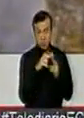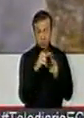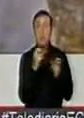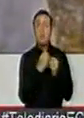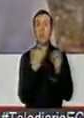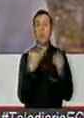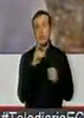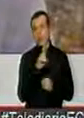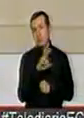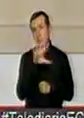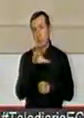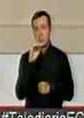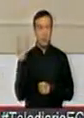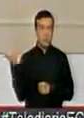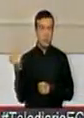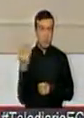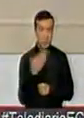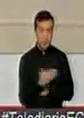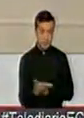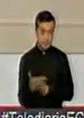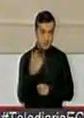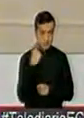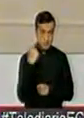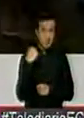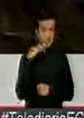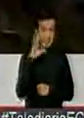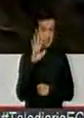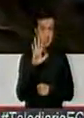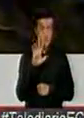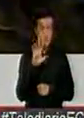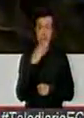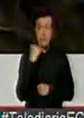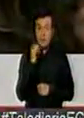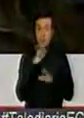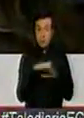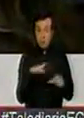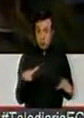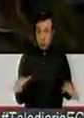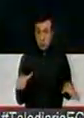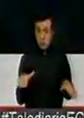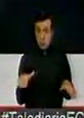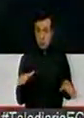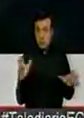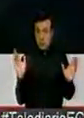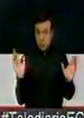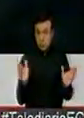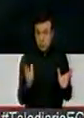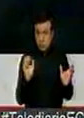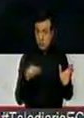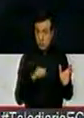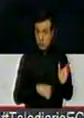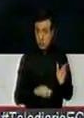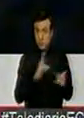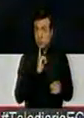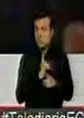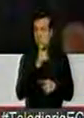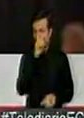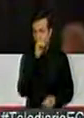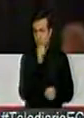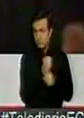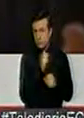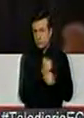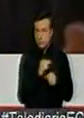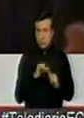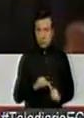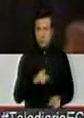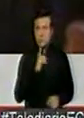de 250 jóvenes. Con la posibilidad, además, de que los 15 mejores estudiantes en estas capacitaciones puedan obtener un empleo directo.